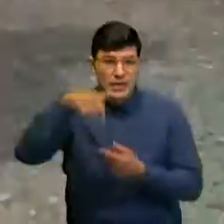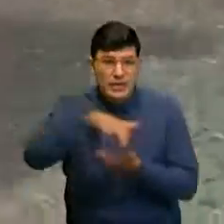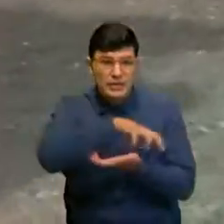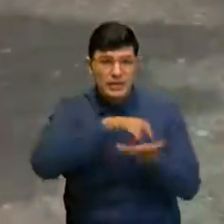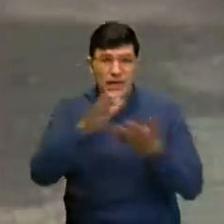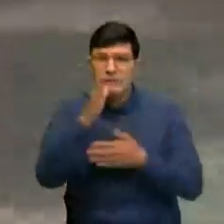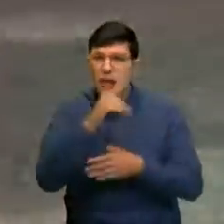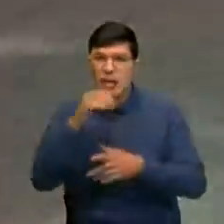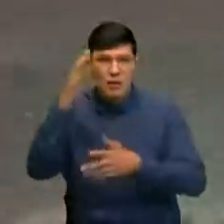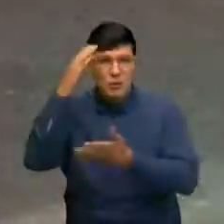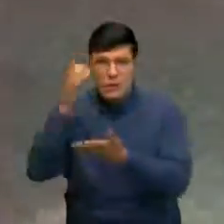sobre la recuperación de clases